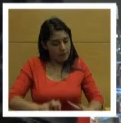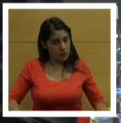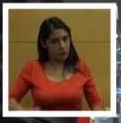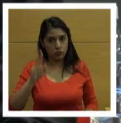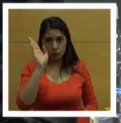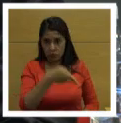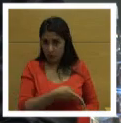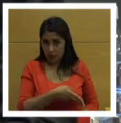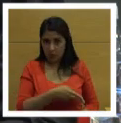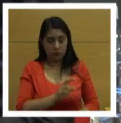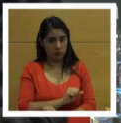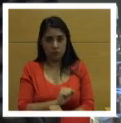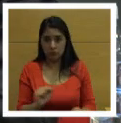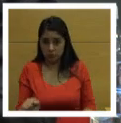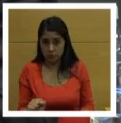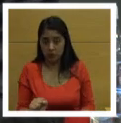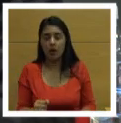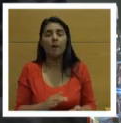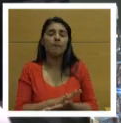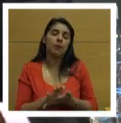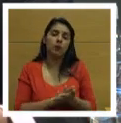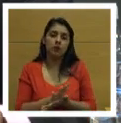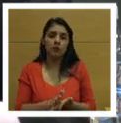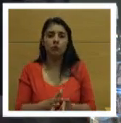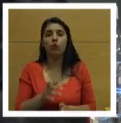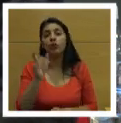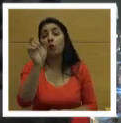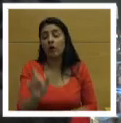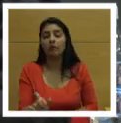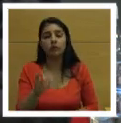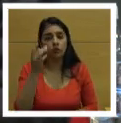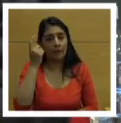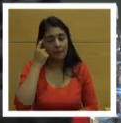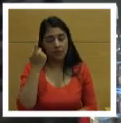por aplicación de otras medidas tales como el criterio de oportunidad.